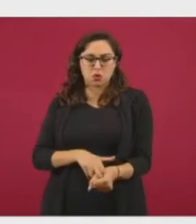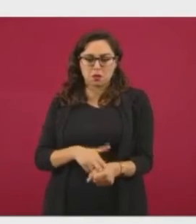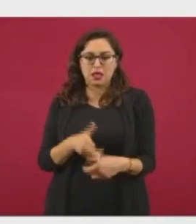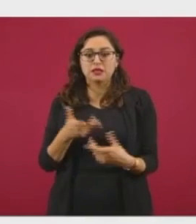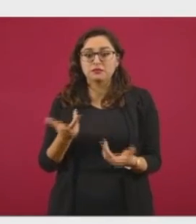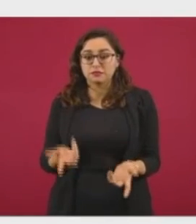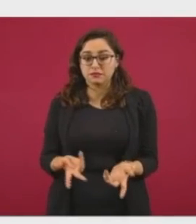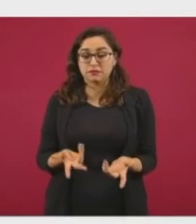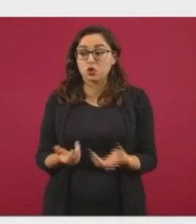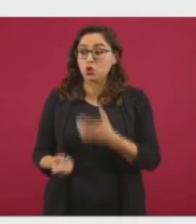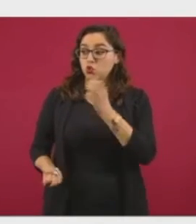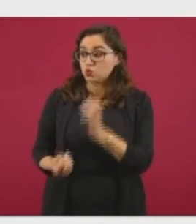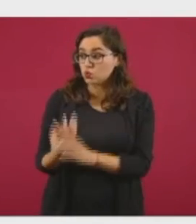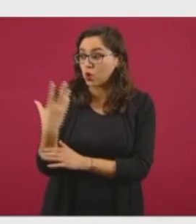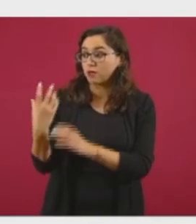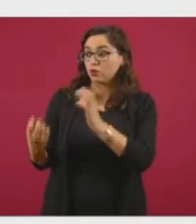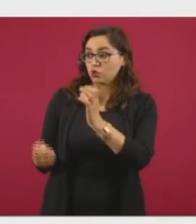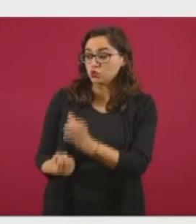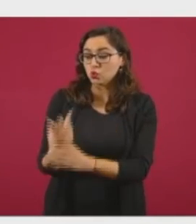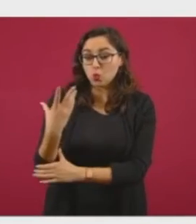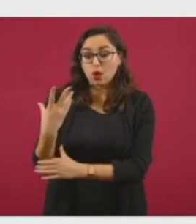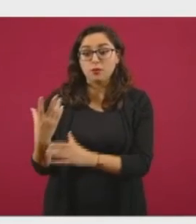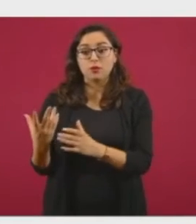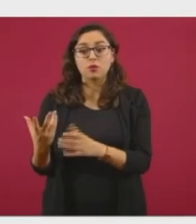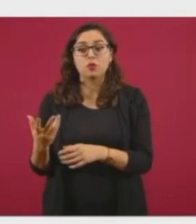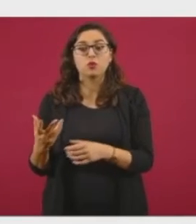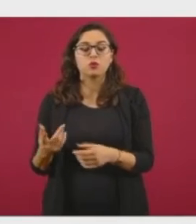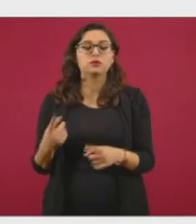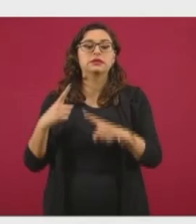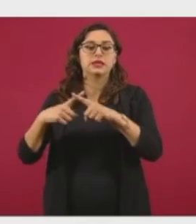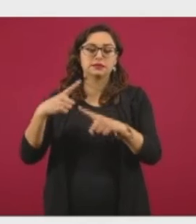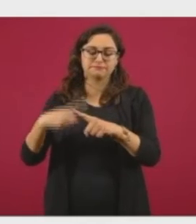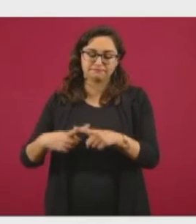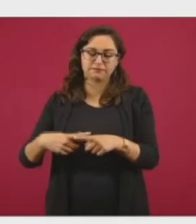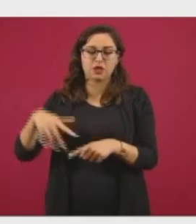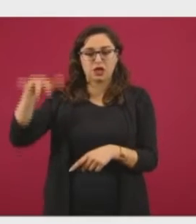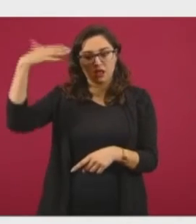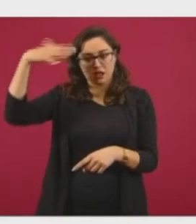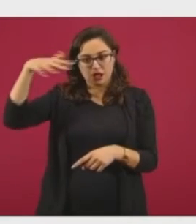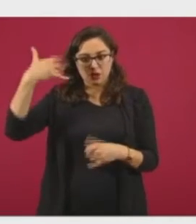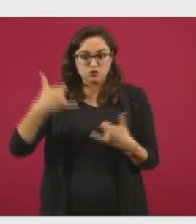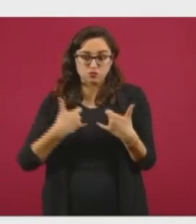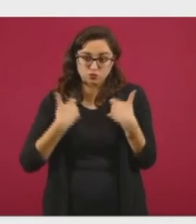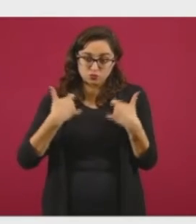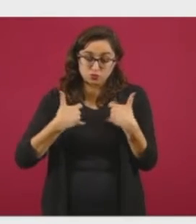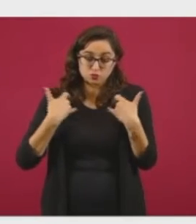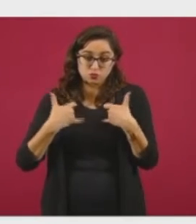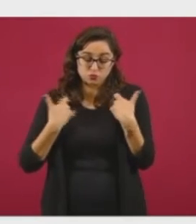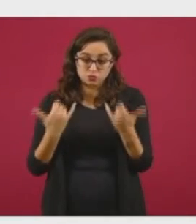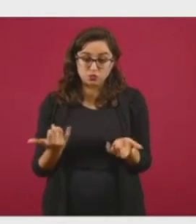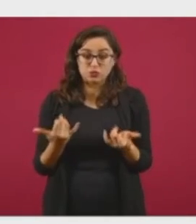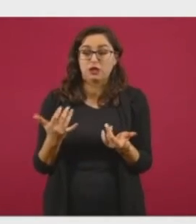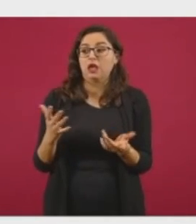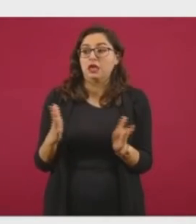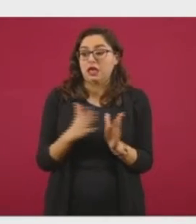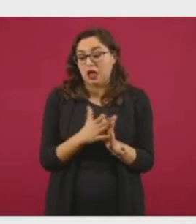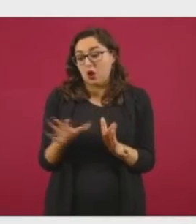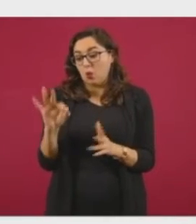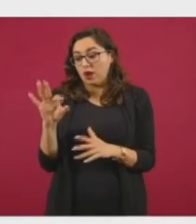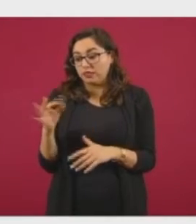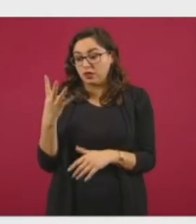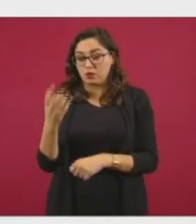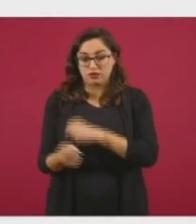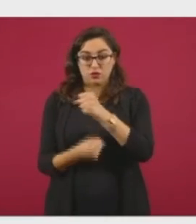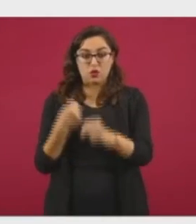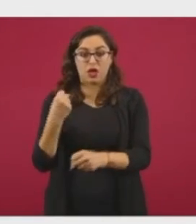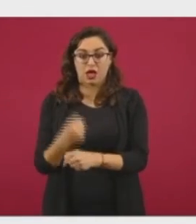los casos nuevos, es más frecuente en adultos jóvenes, adolescentes y adultos hasta los 44 años que